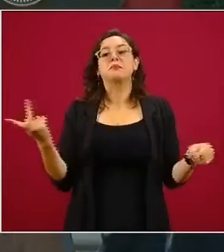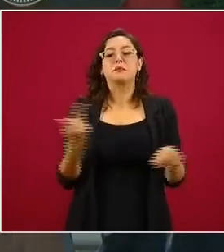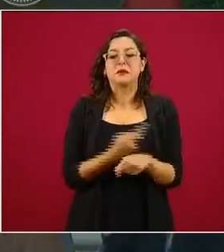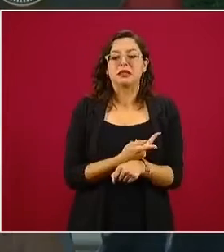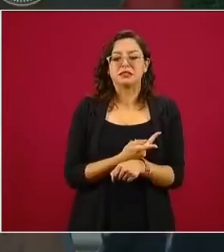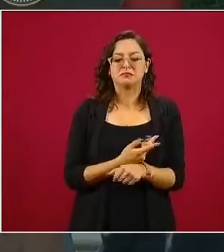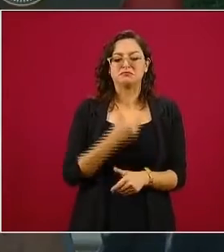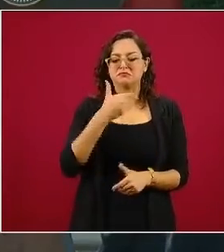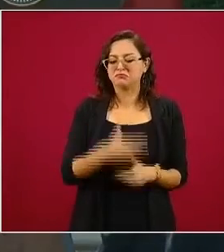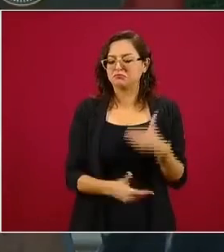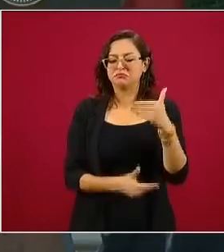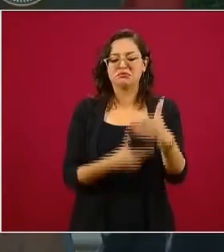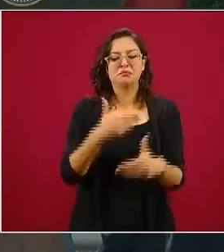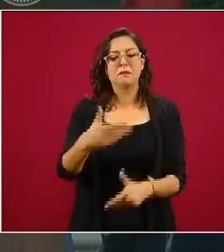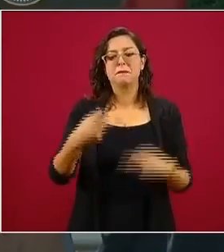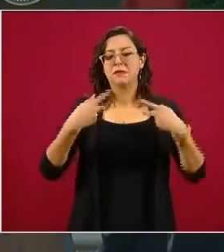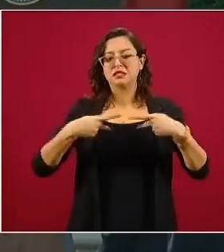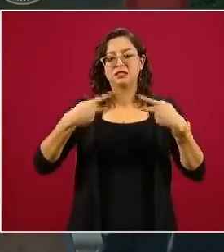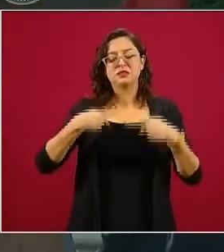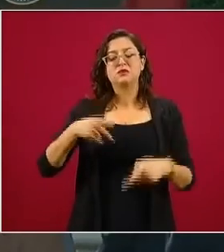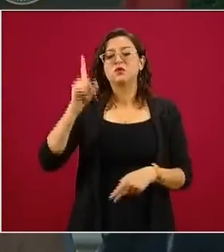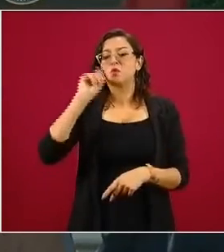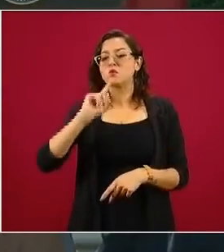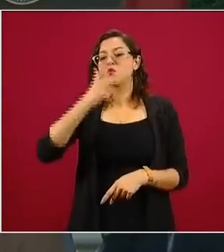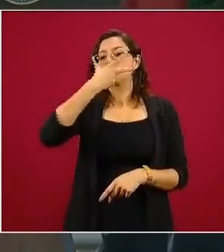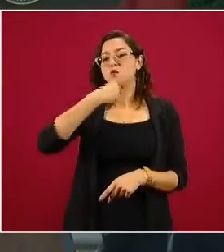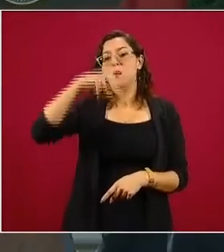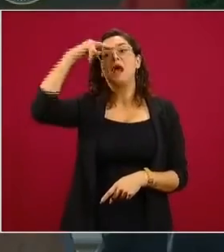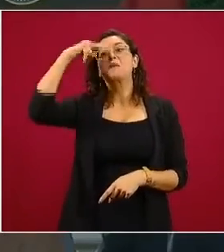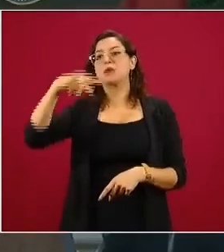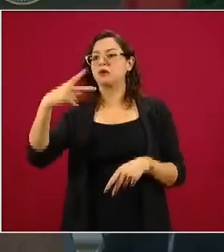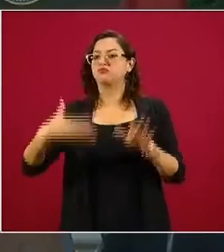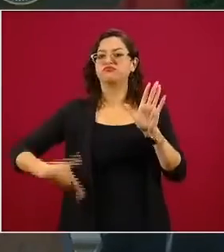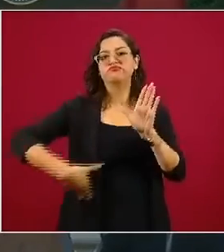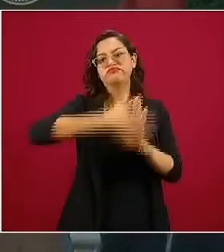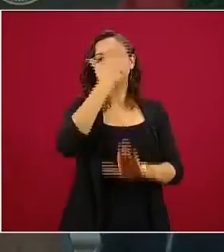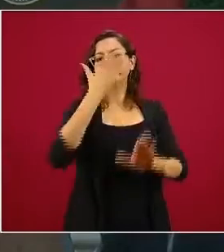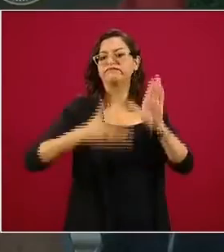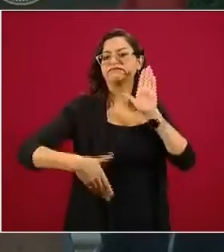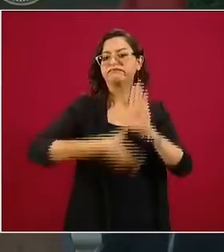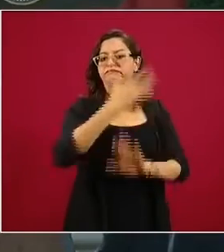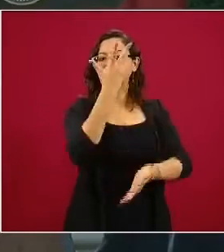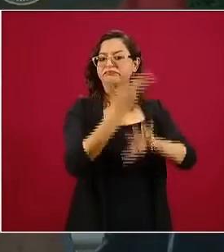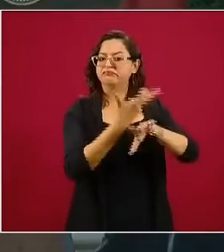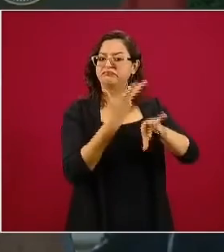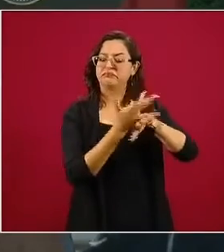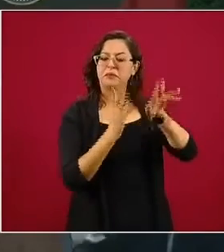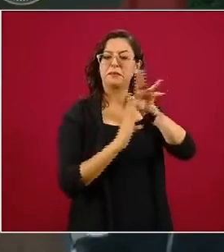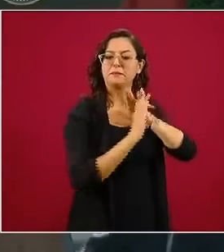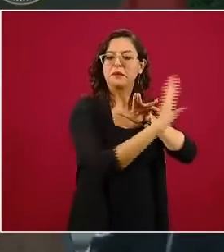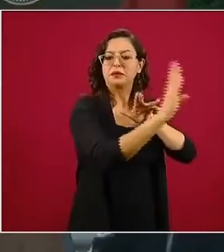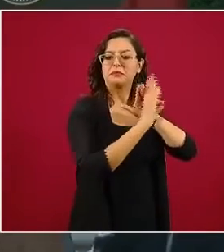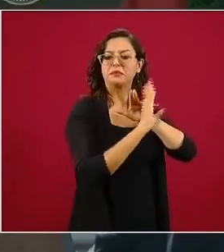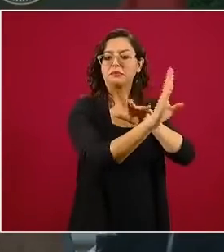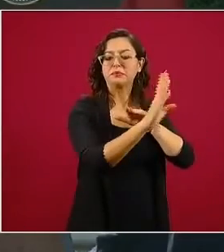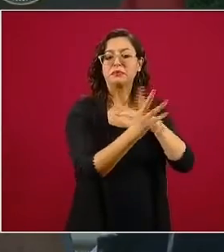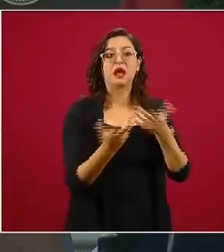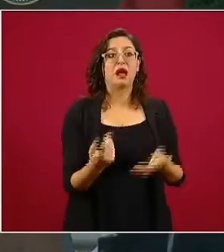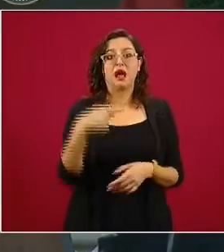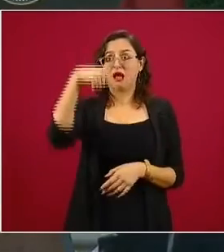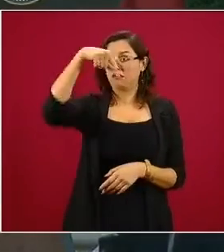un proceso de migración de mexicanas y mexicanos hacia Estados Unidos y se ha conformado